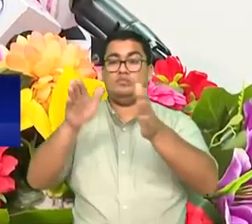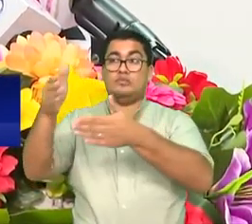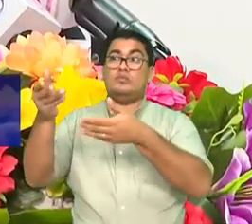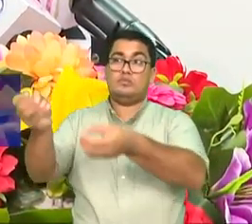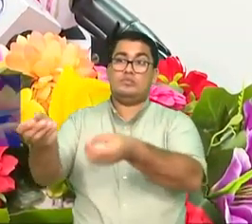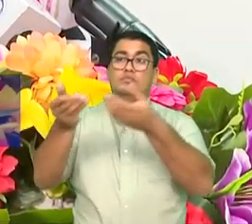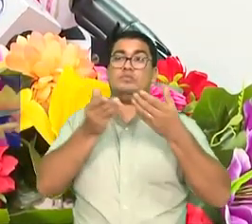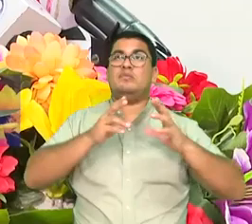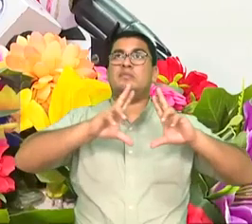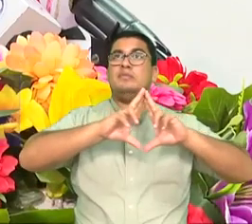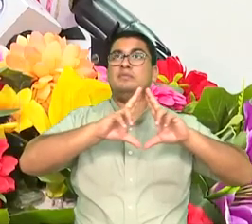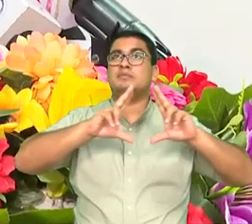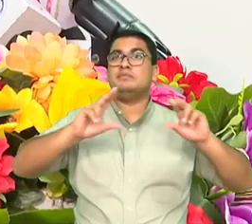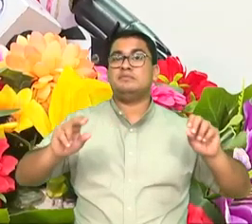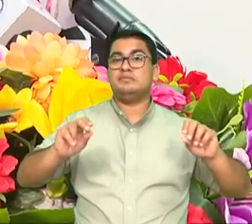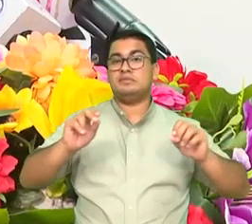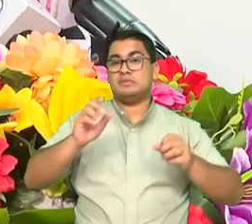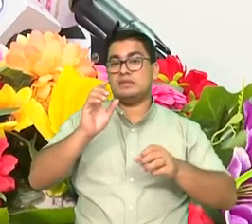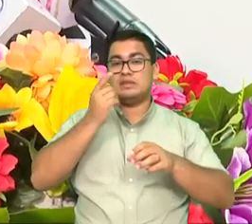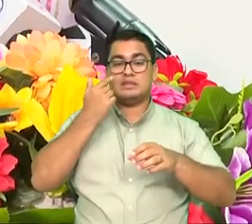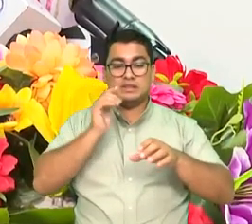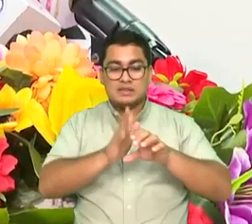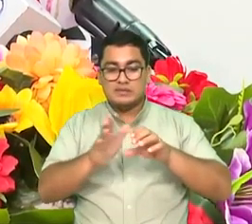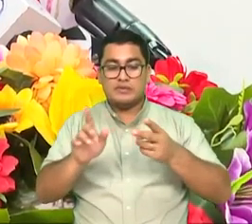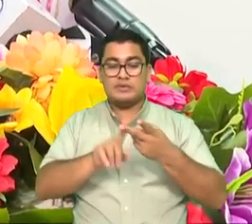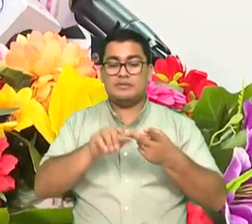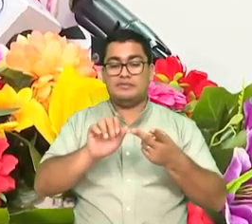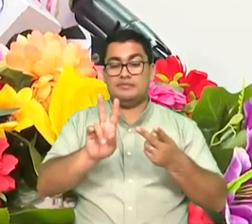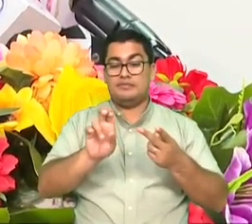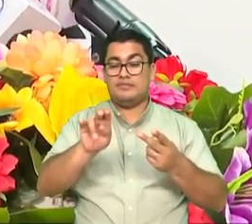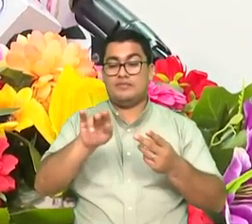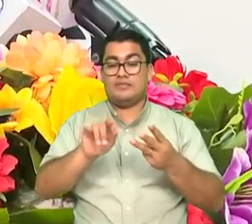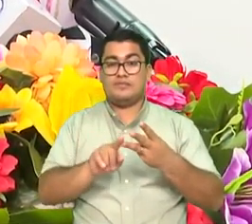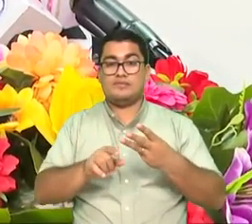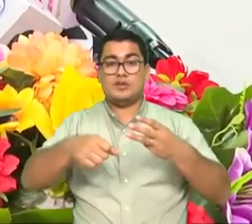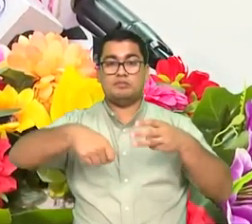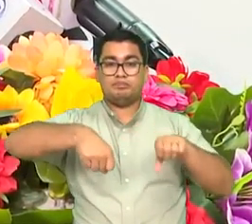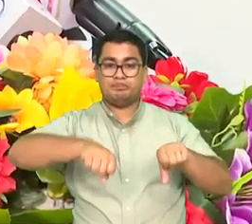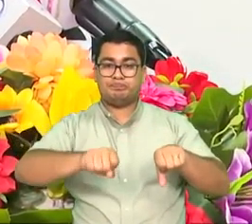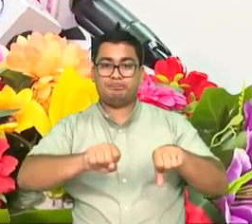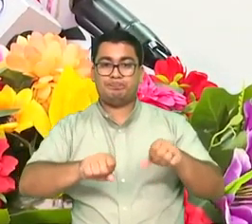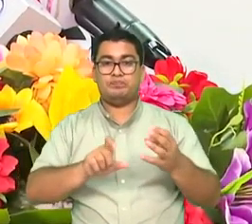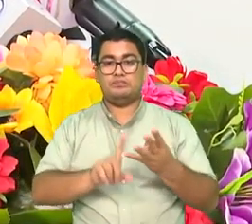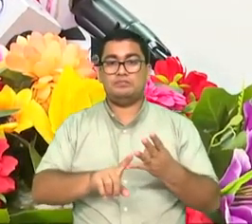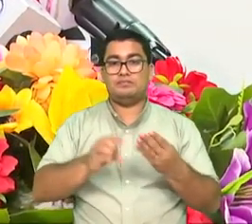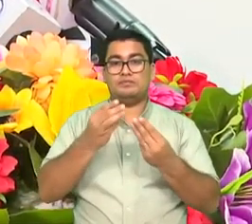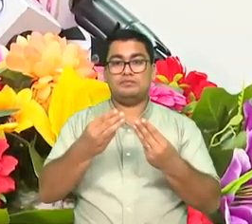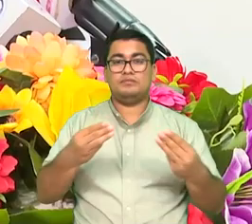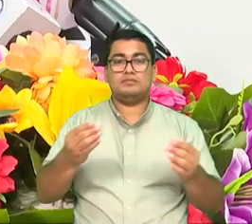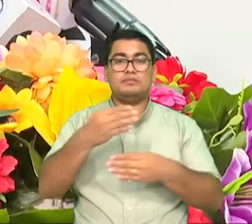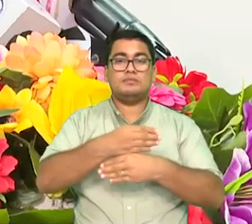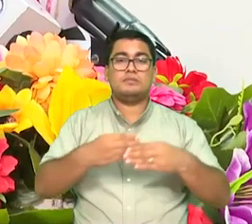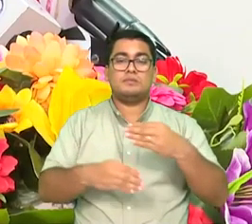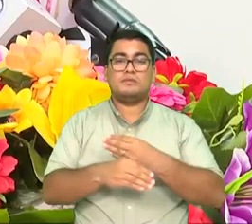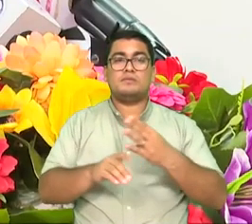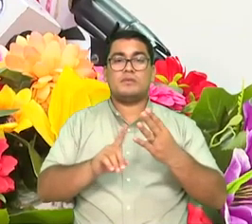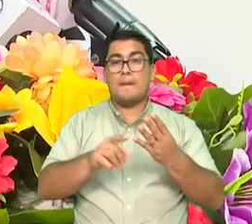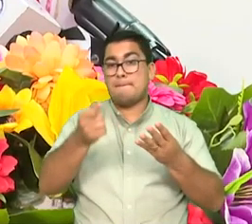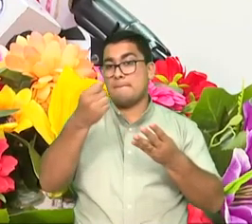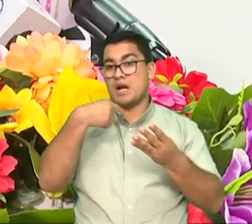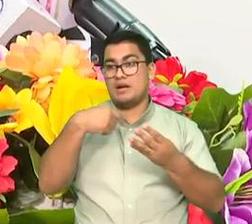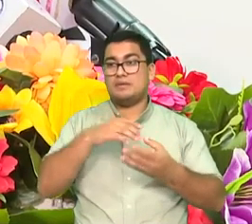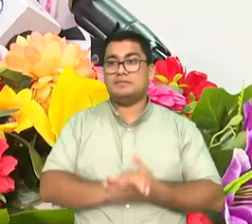importación, conteniendo cebolla, avena, motocicletas, materiales de construcción y